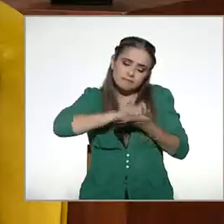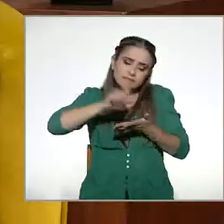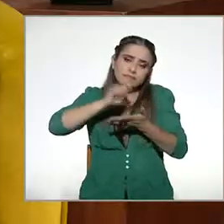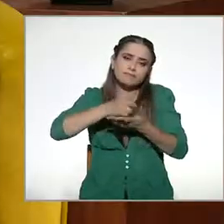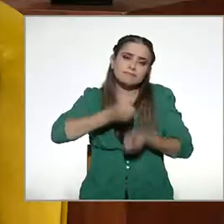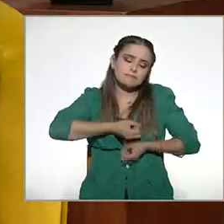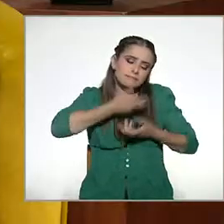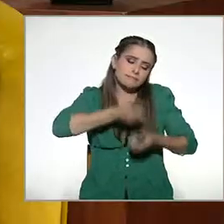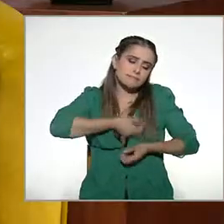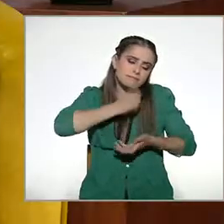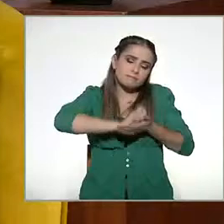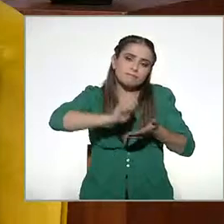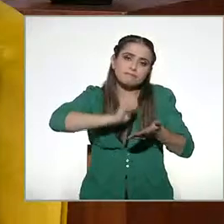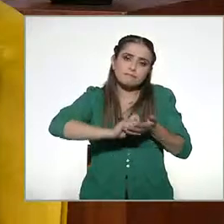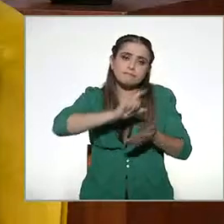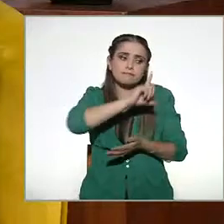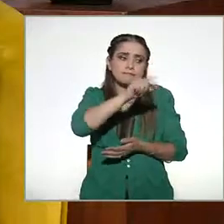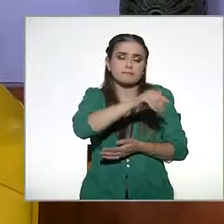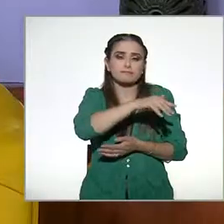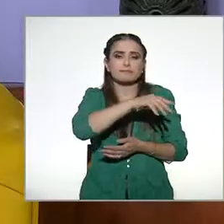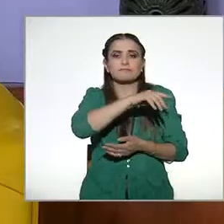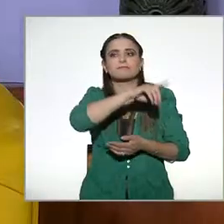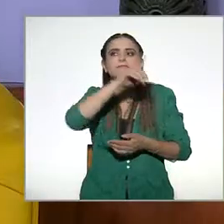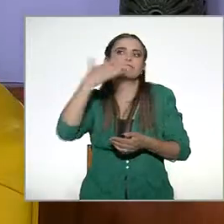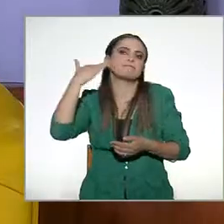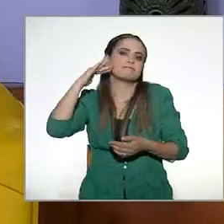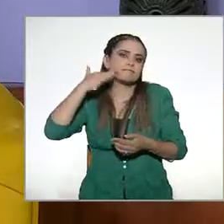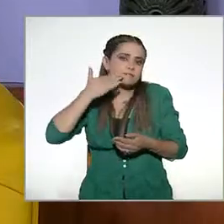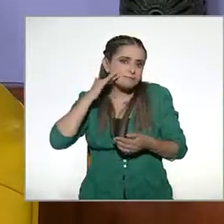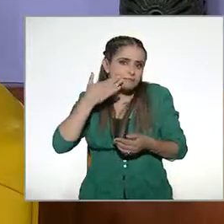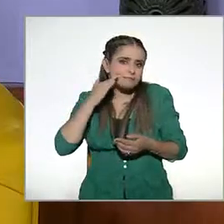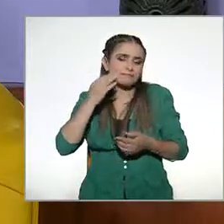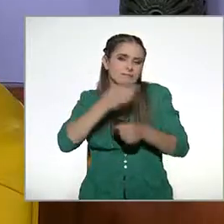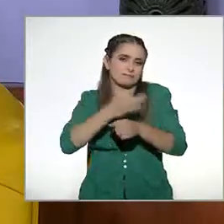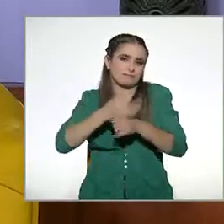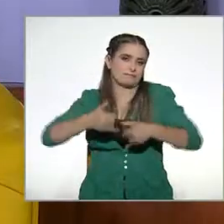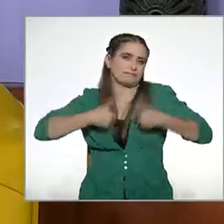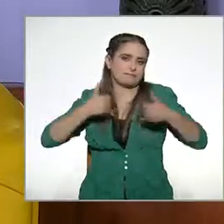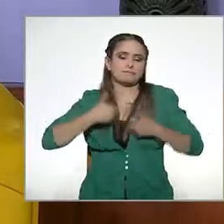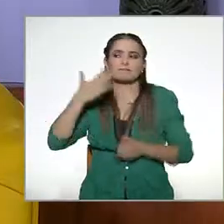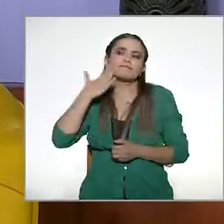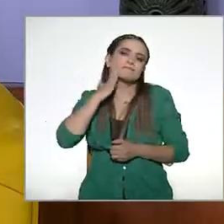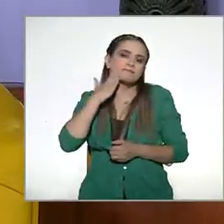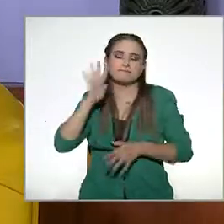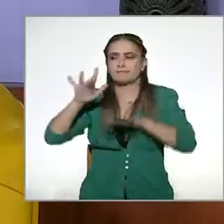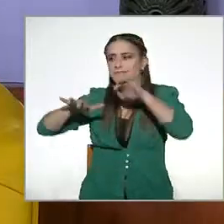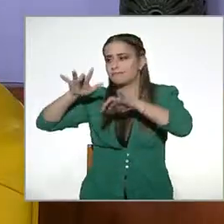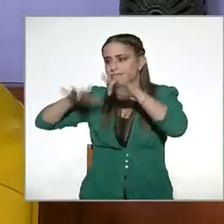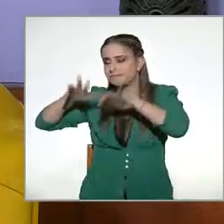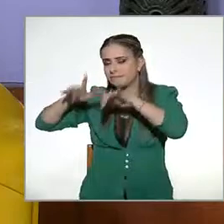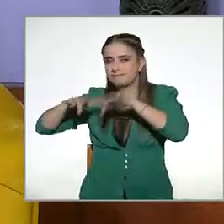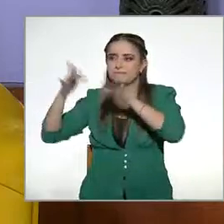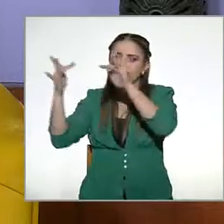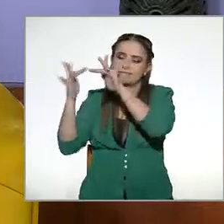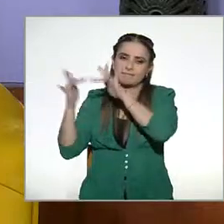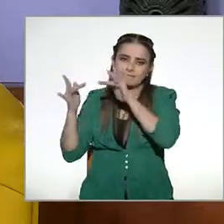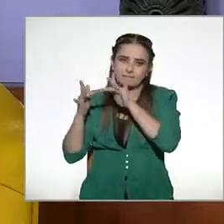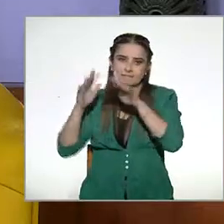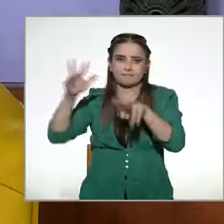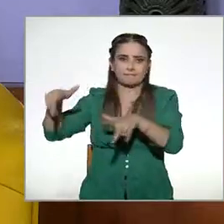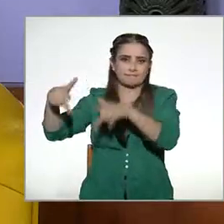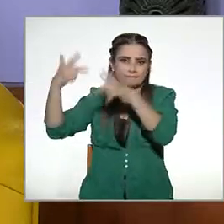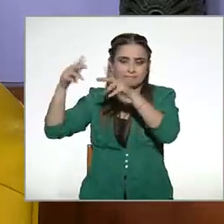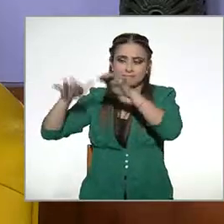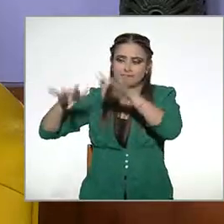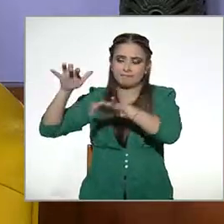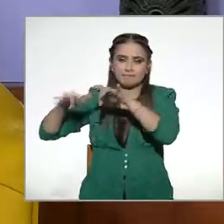hablar después se convirtió Facebook en ese muro donde los niños podían hablar o los adolescentes podían hablar con un otro ya no hubo a lo mejor la función del diario pero ahí